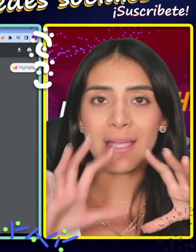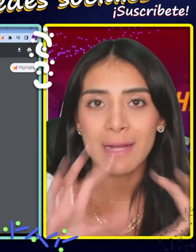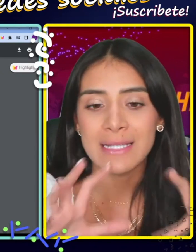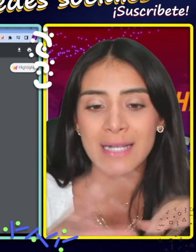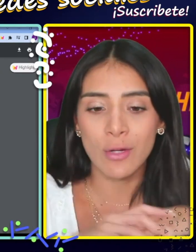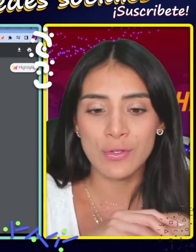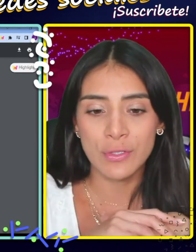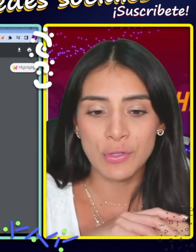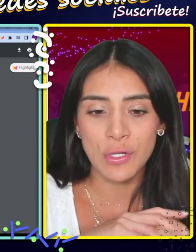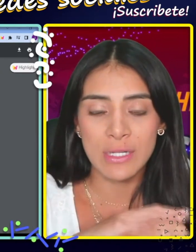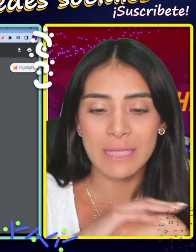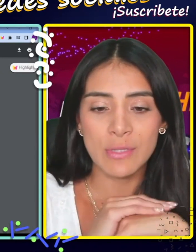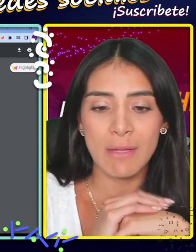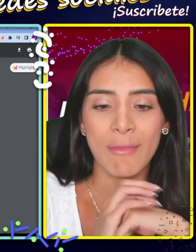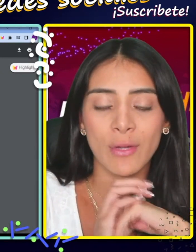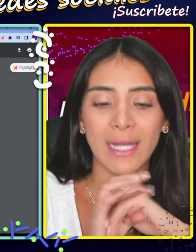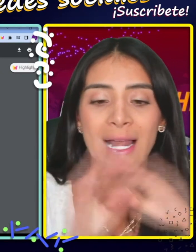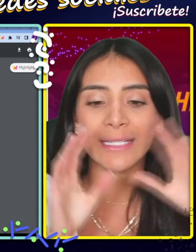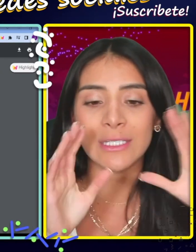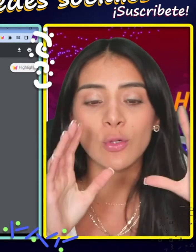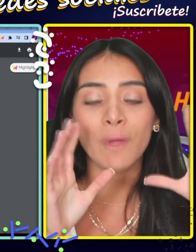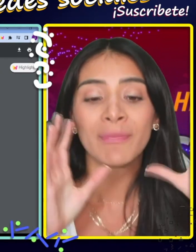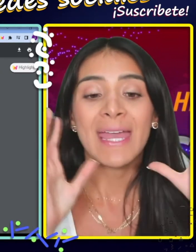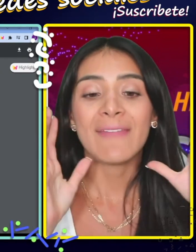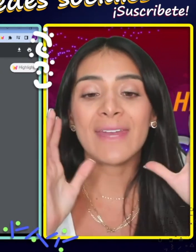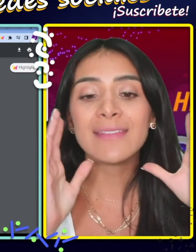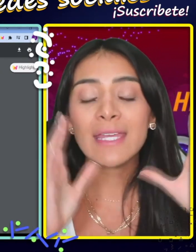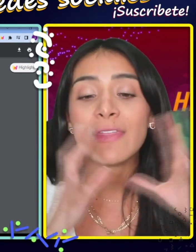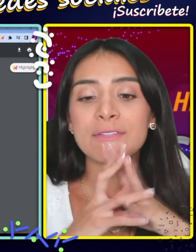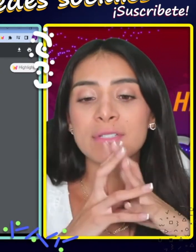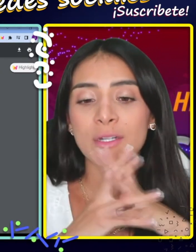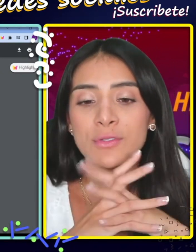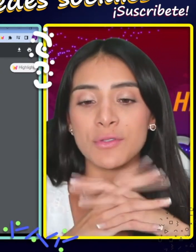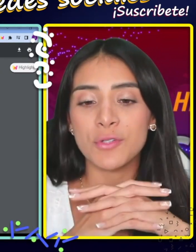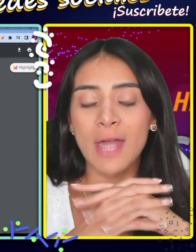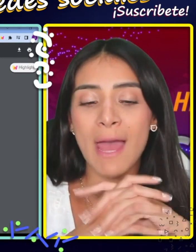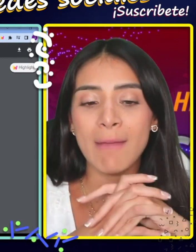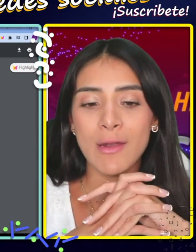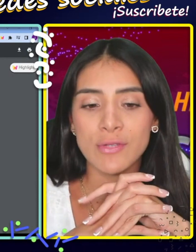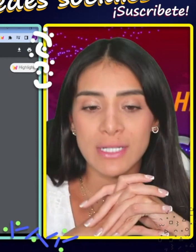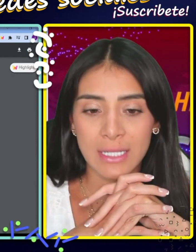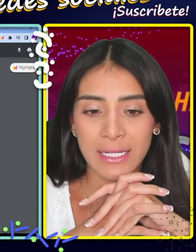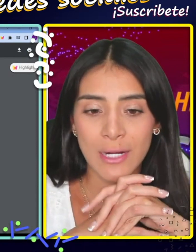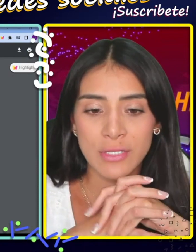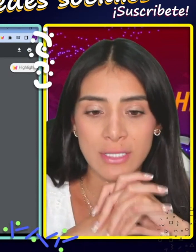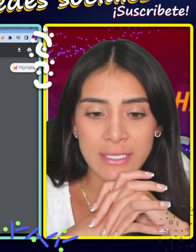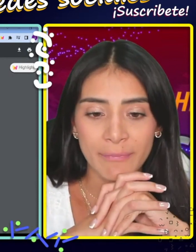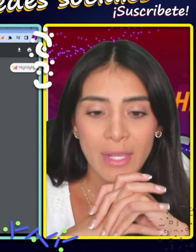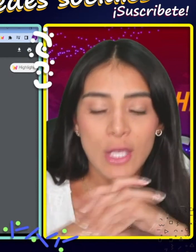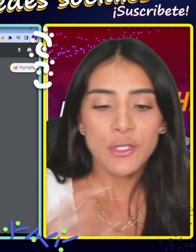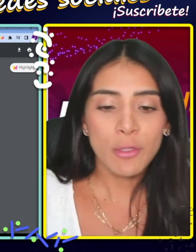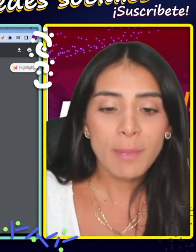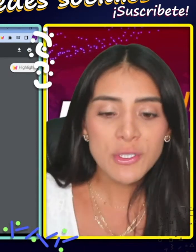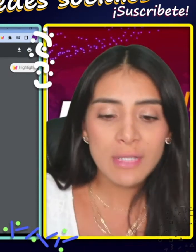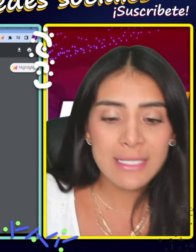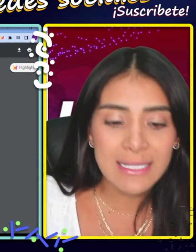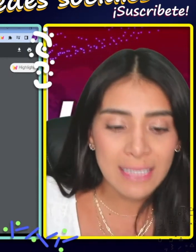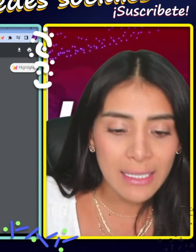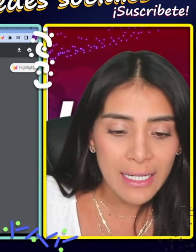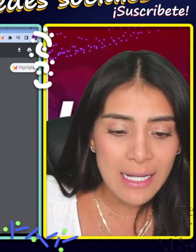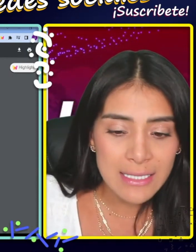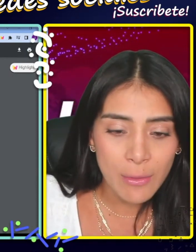lo establece la Constitución. Estamos hablando que en el artículo 33 de nuestra Constitución habla de los extranjeros y dice: son